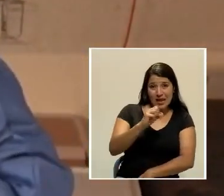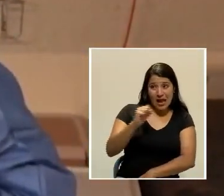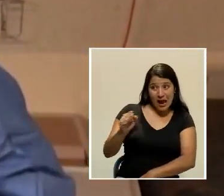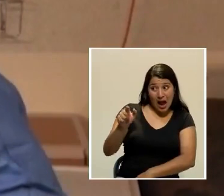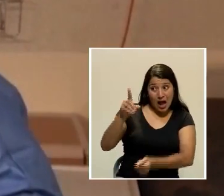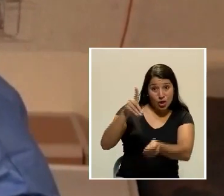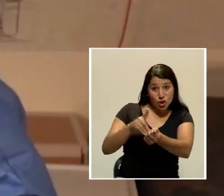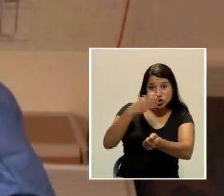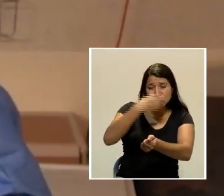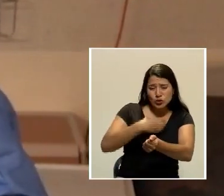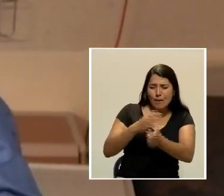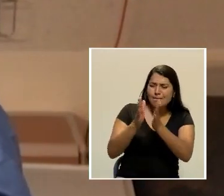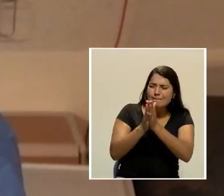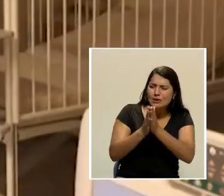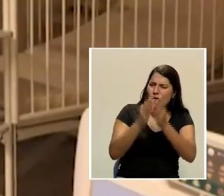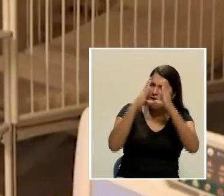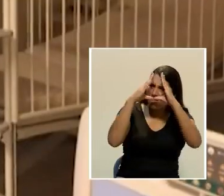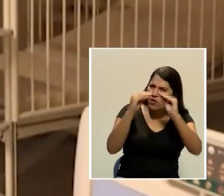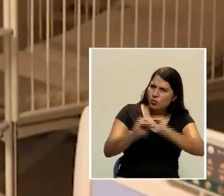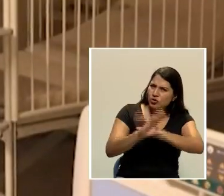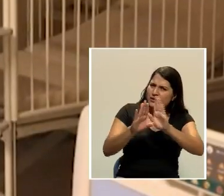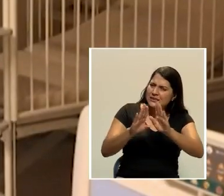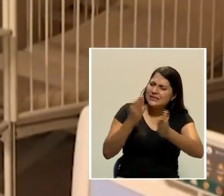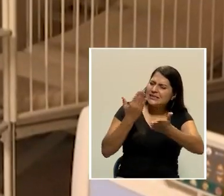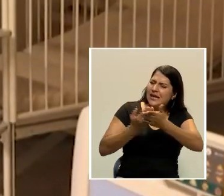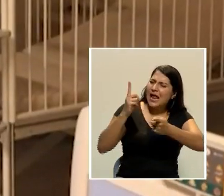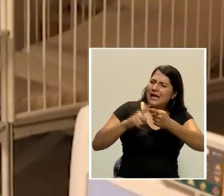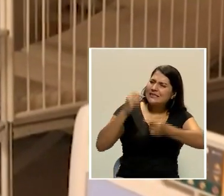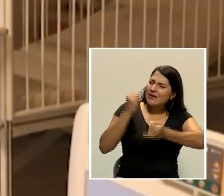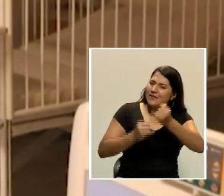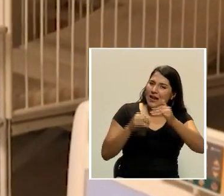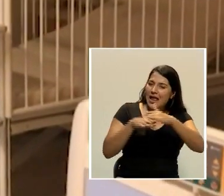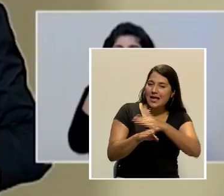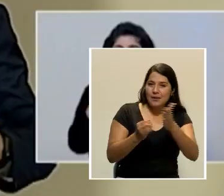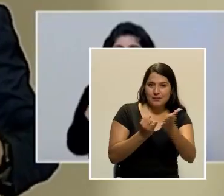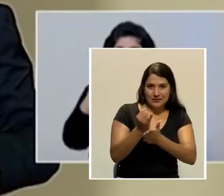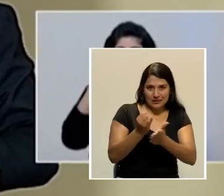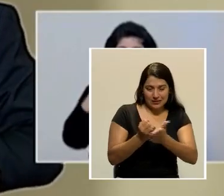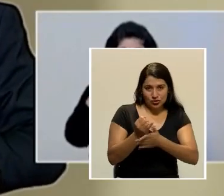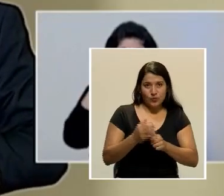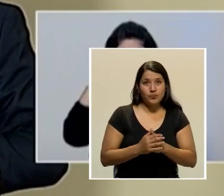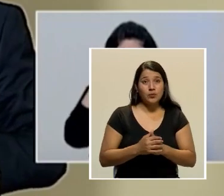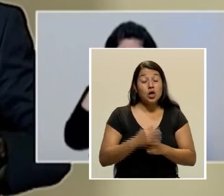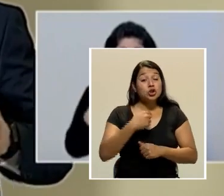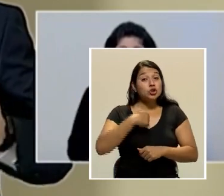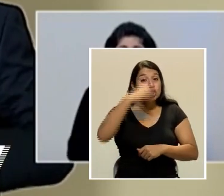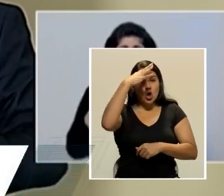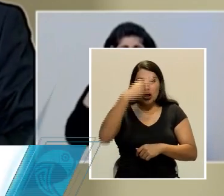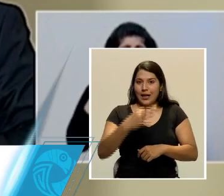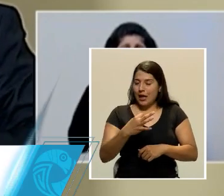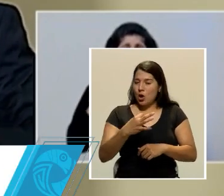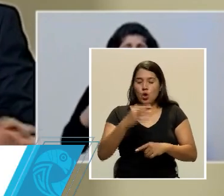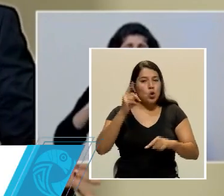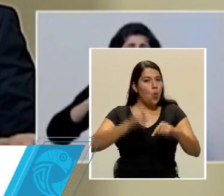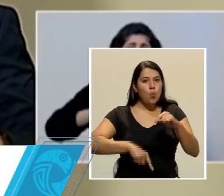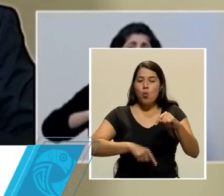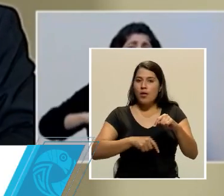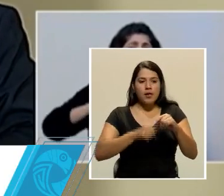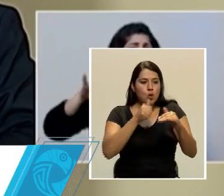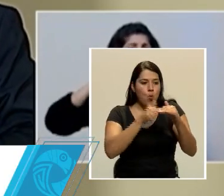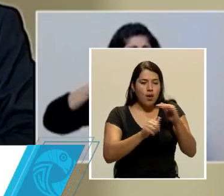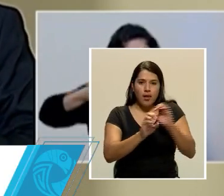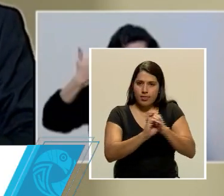la firma, solo han llegado poco más de 2 millones de mascarillas. Ante esta situación, el presidente Carlos Alvarado